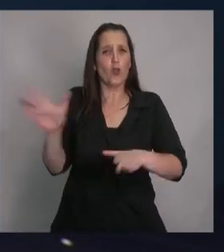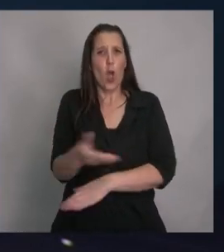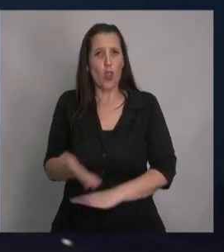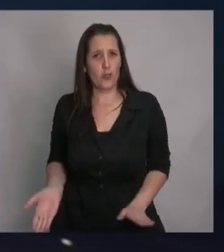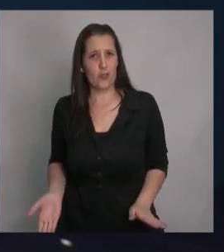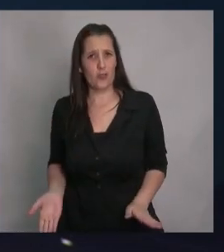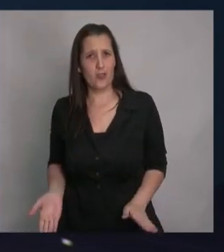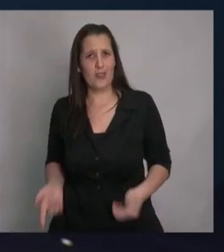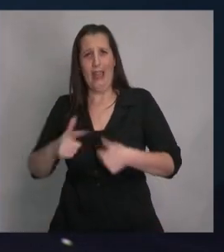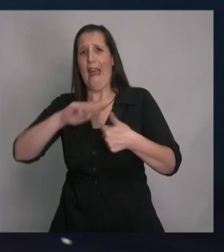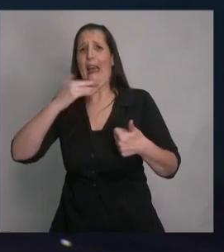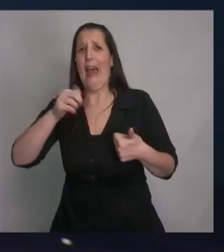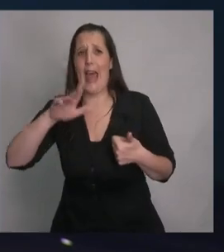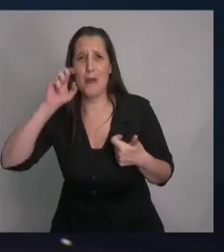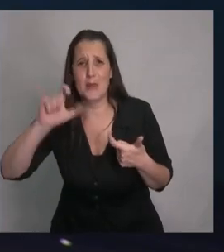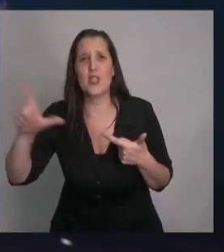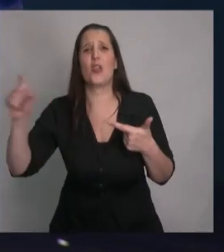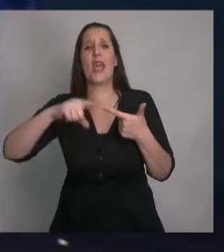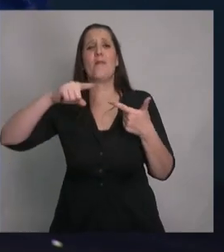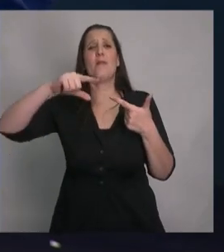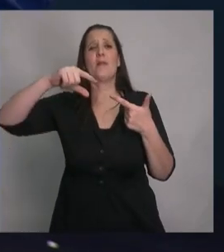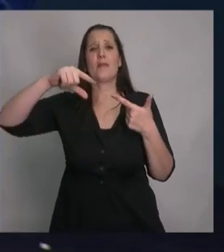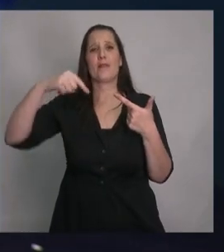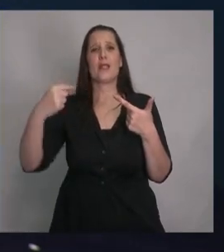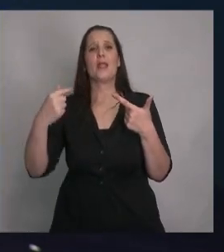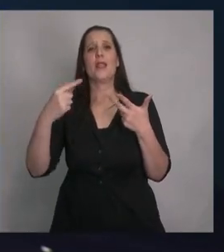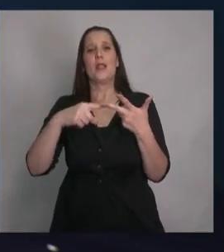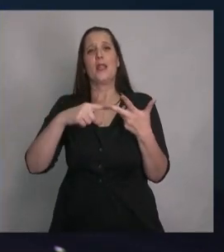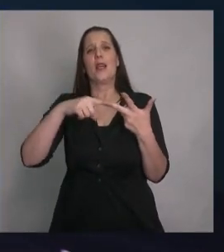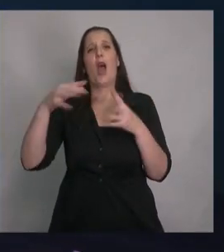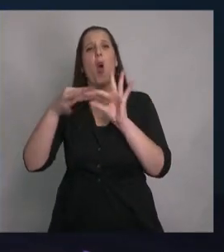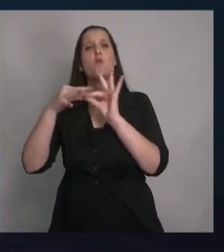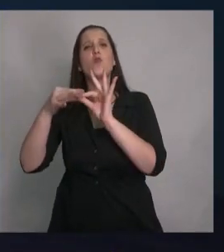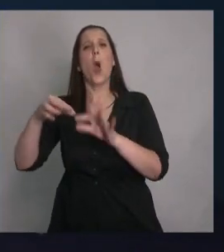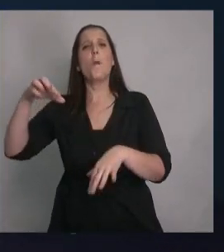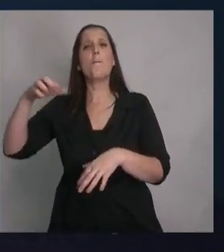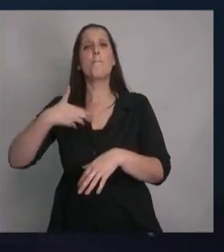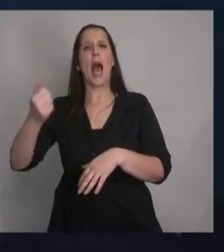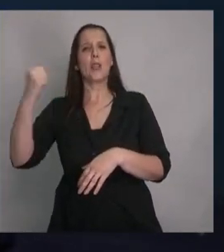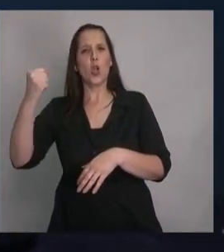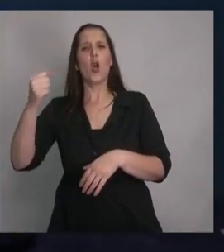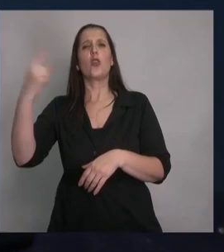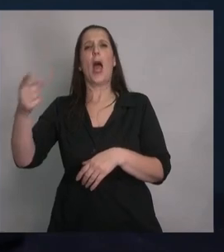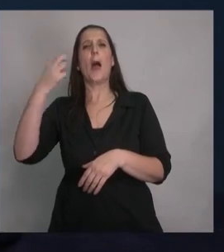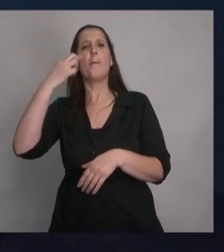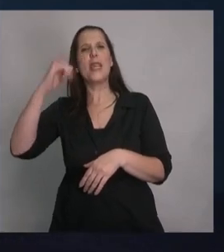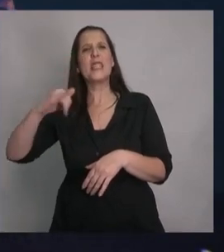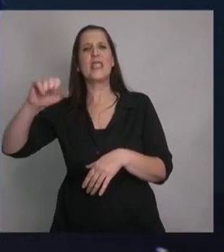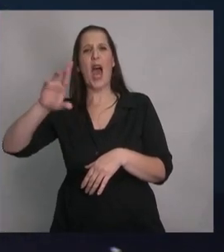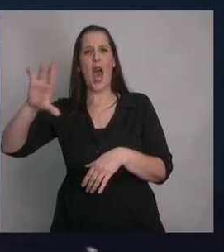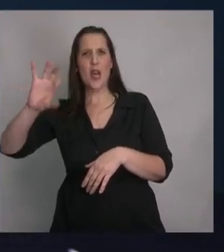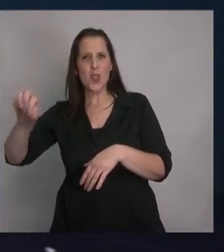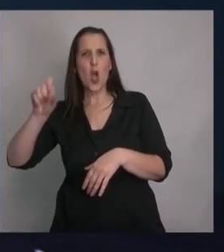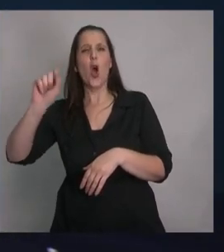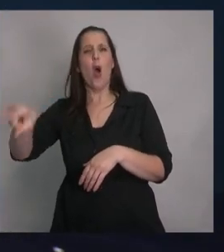Galán, Jaramillo, Pardo Leal, de la Unión Patriótica, Carlos Pizarro, del M19,